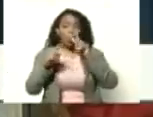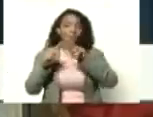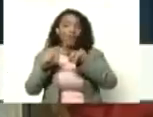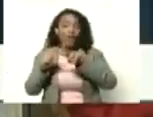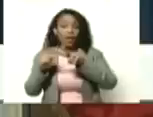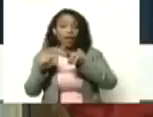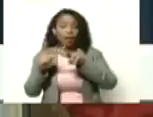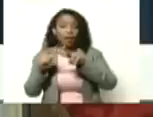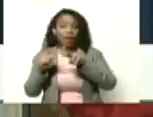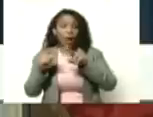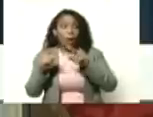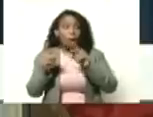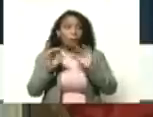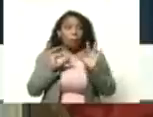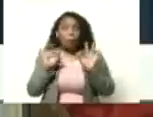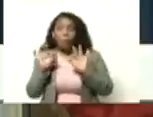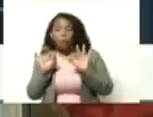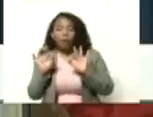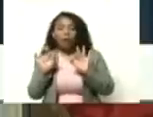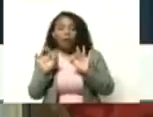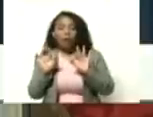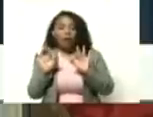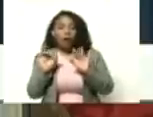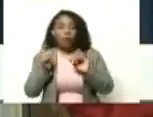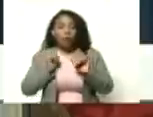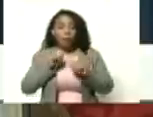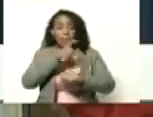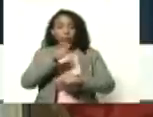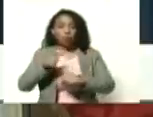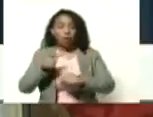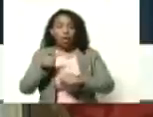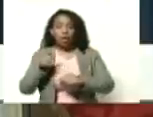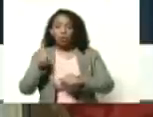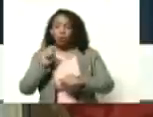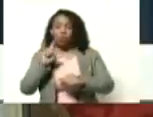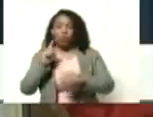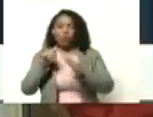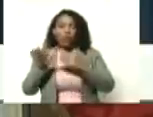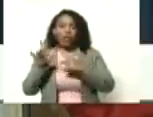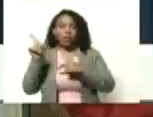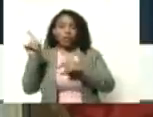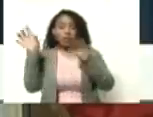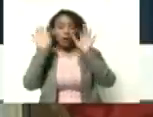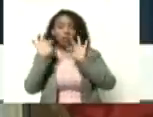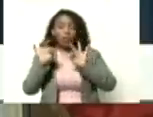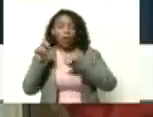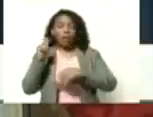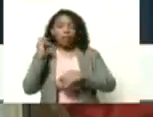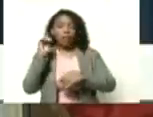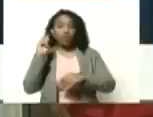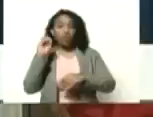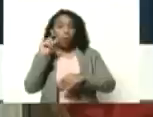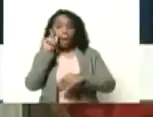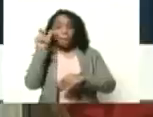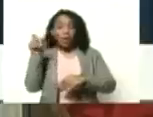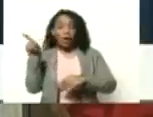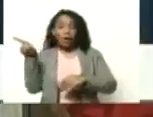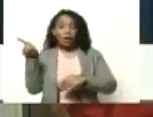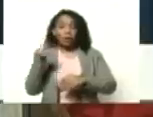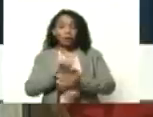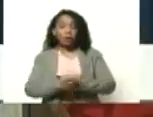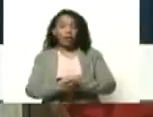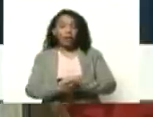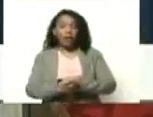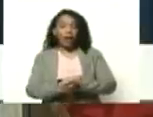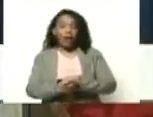las no salía con cualquier persona como ya lo dije y en ese sentido tito viloria era el